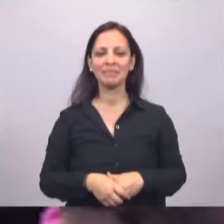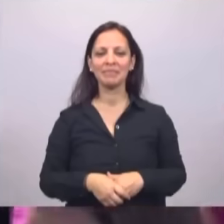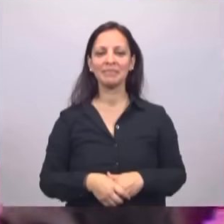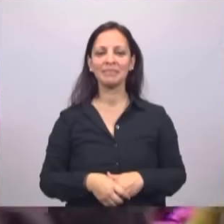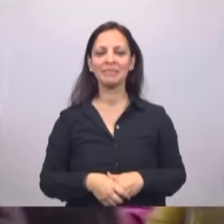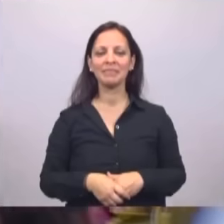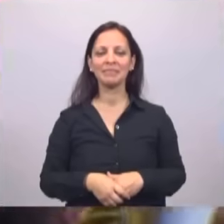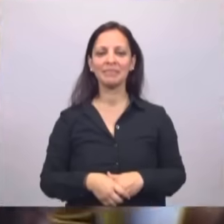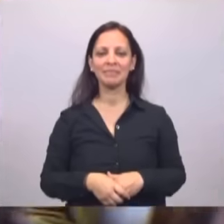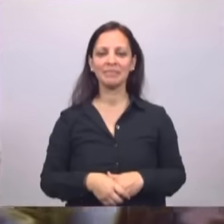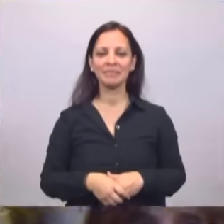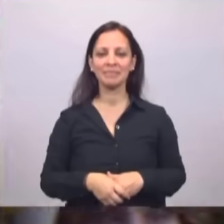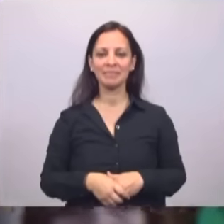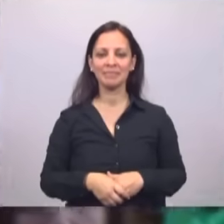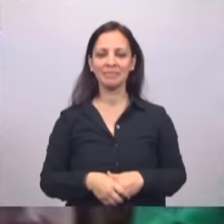remisera.